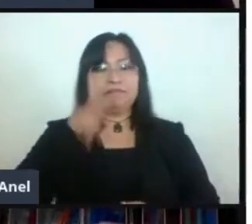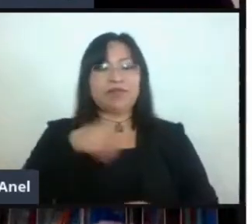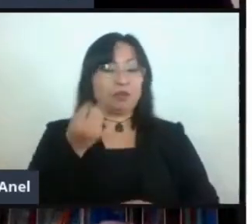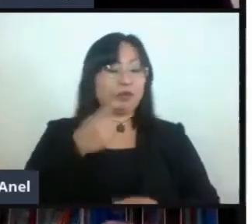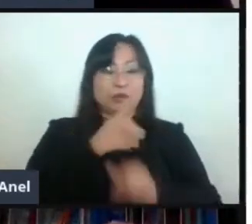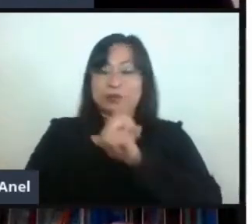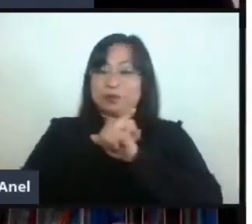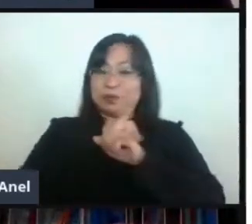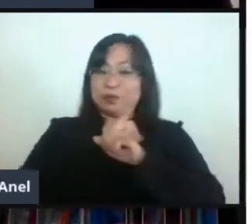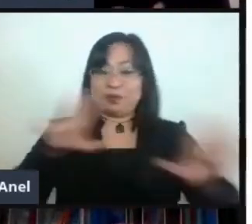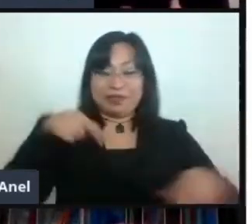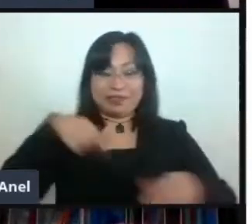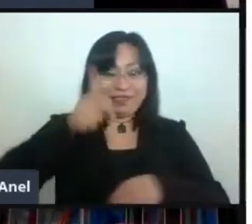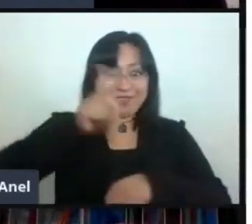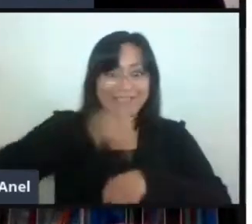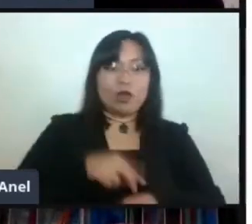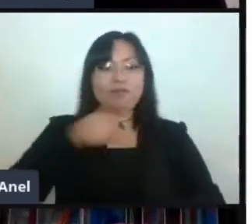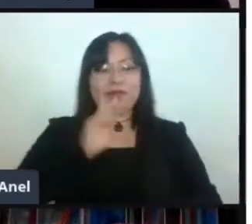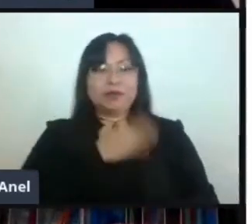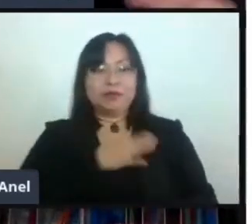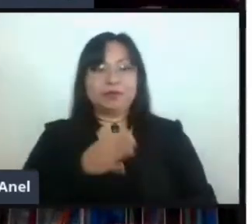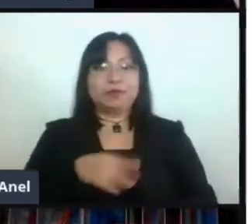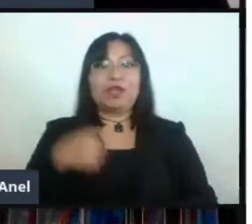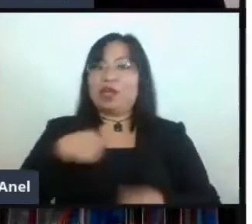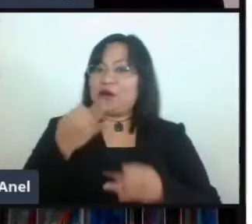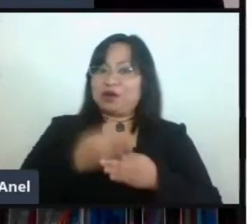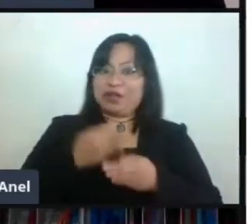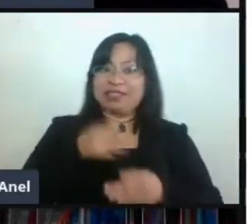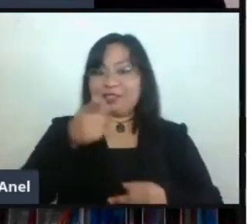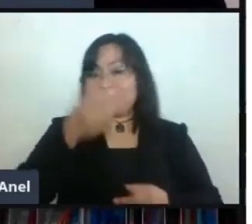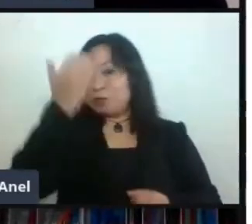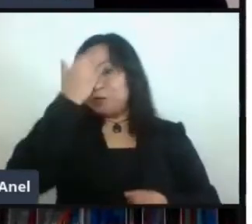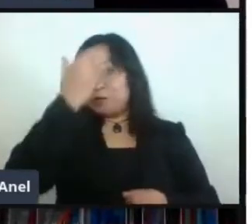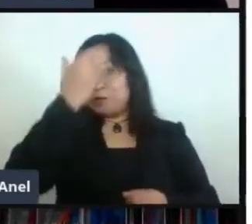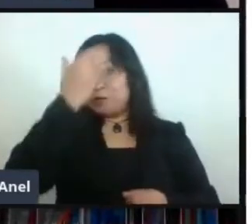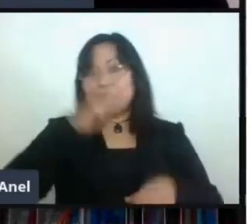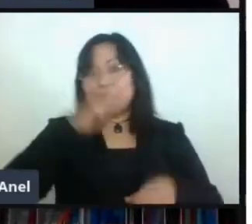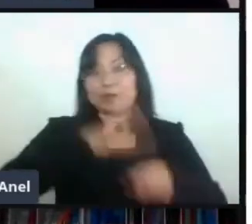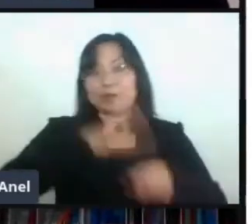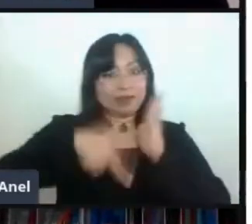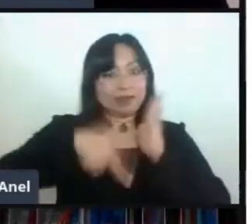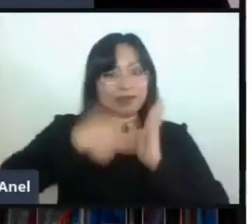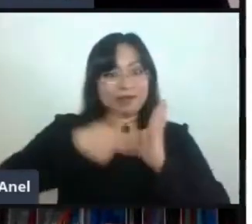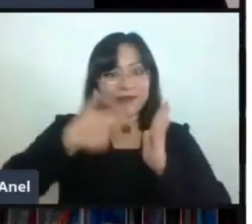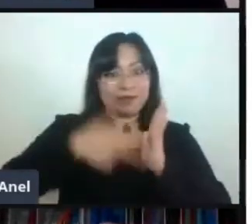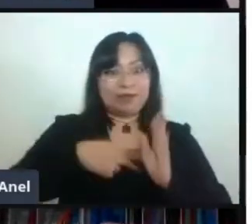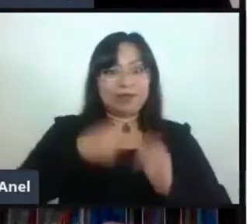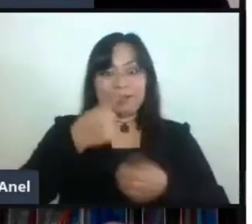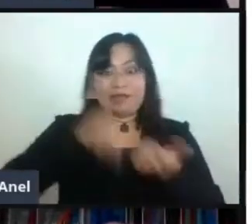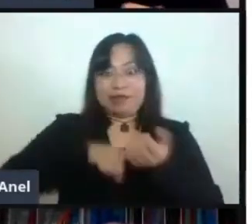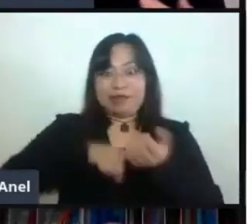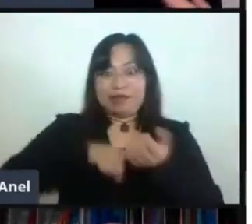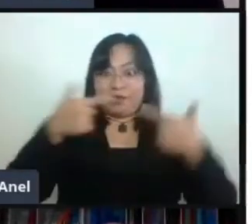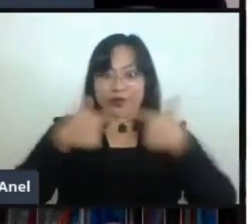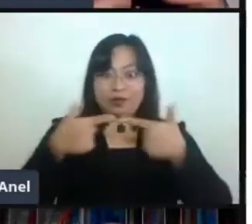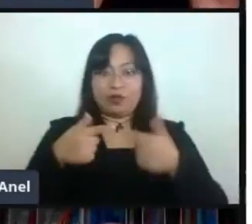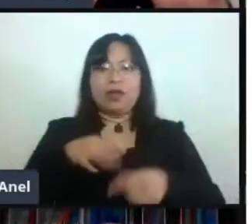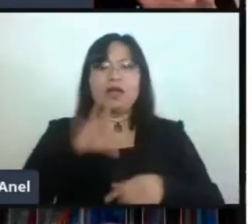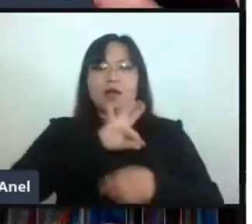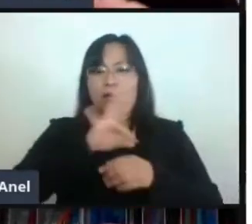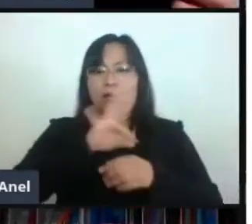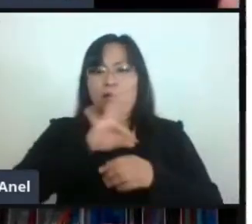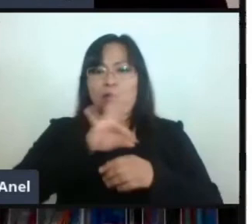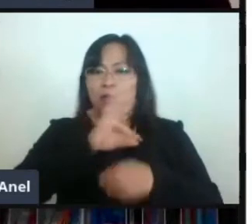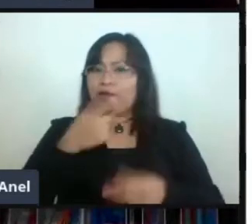maestros, pero bueno, la intención es que ustedes también puedan volver a retomar este webinar, volverlo a ver, ¿no? Con esa calma y